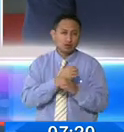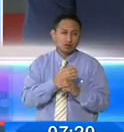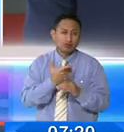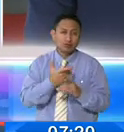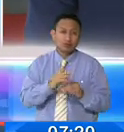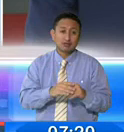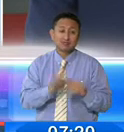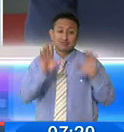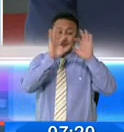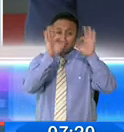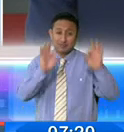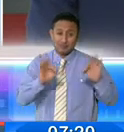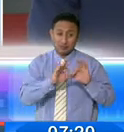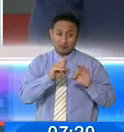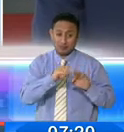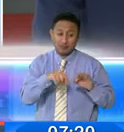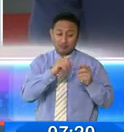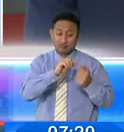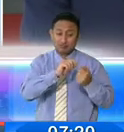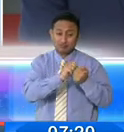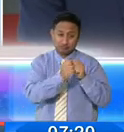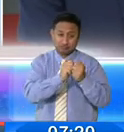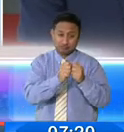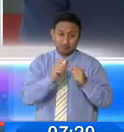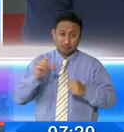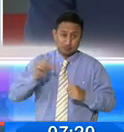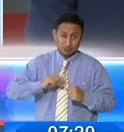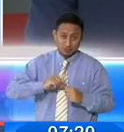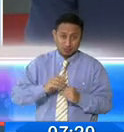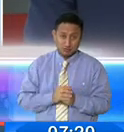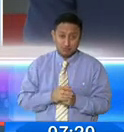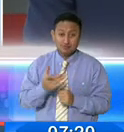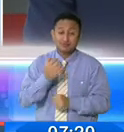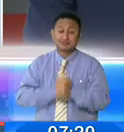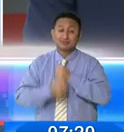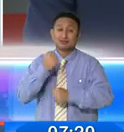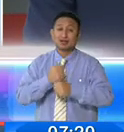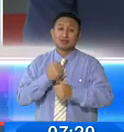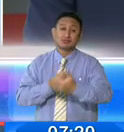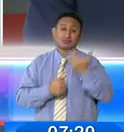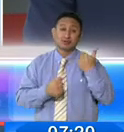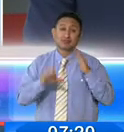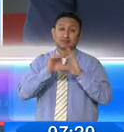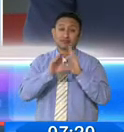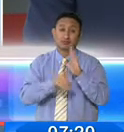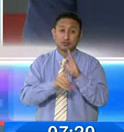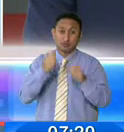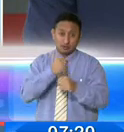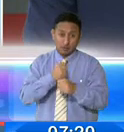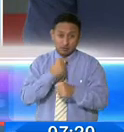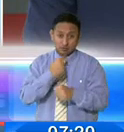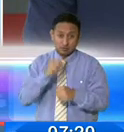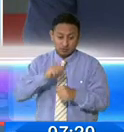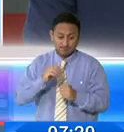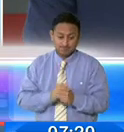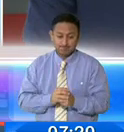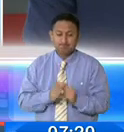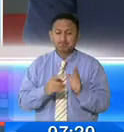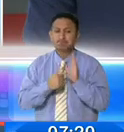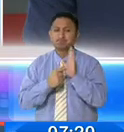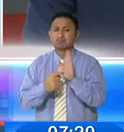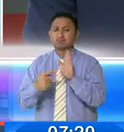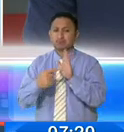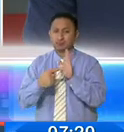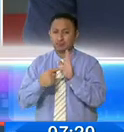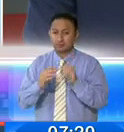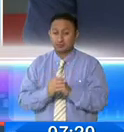procedimiento para la variación del salario está establecido desde hace muchos años en el Código del Trabajo. Lo que nos dice el código es que si no